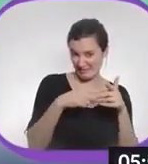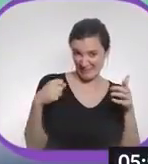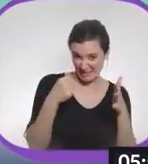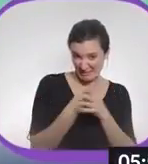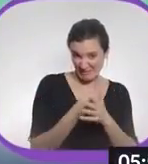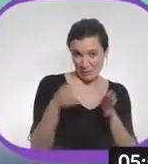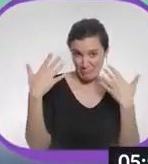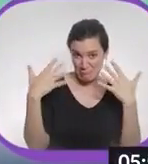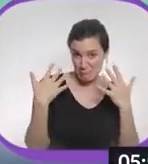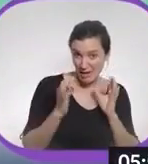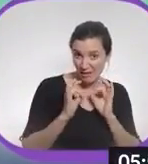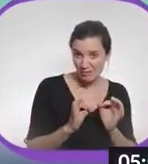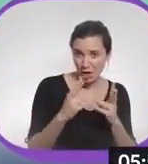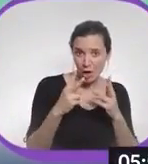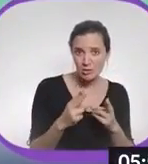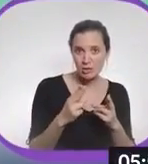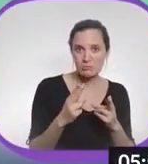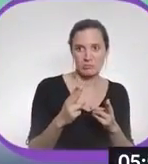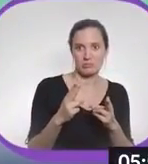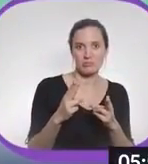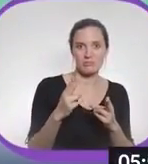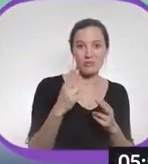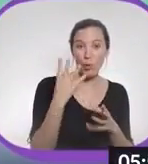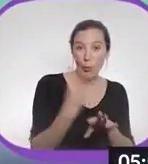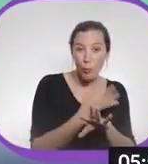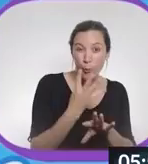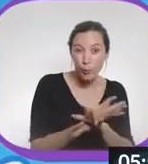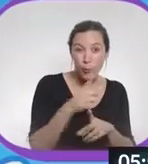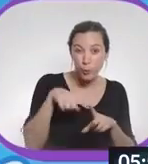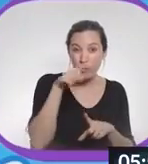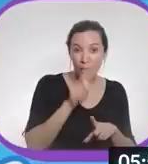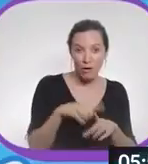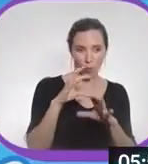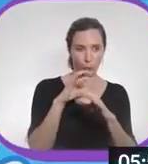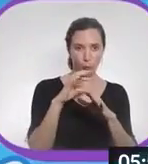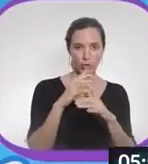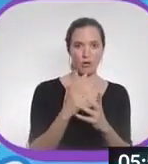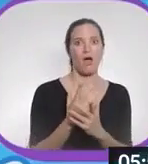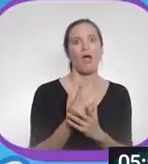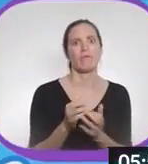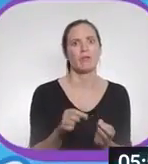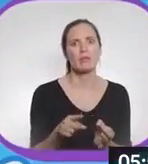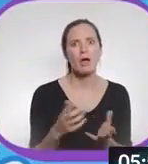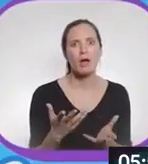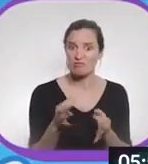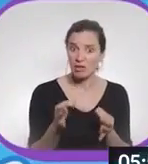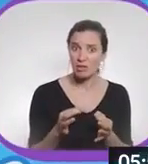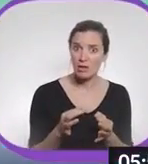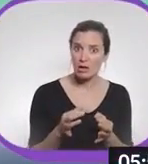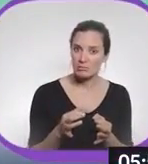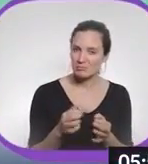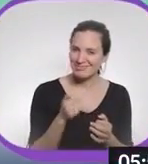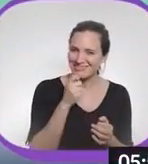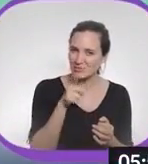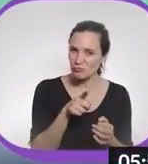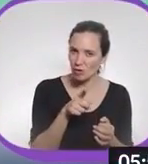Además, todos los niños deben tocar tuba 4 horas al día o tocar 4 tubas por 1 hora. ¡Ah, por favor! ¡No parece real! Es totalmente real y si no